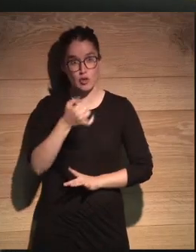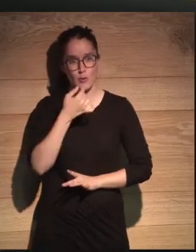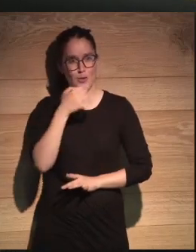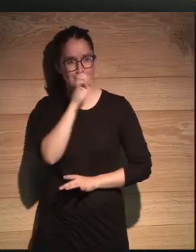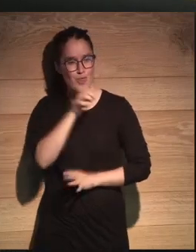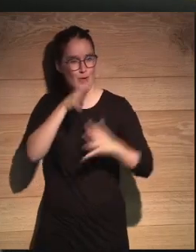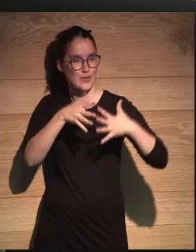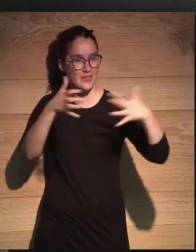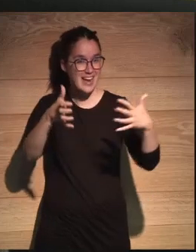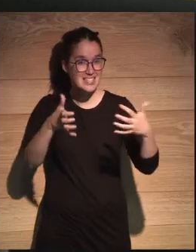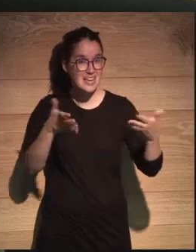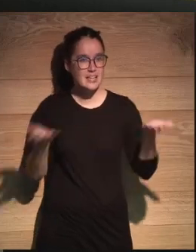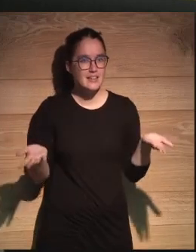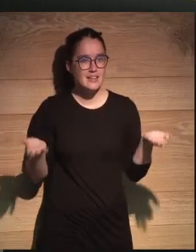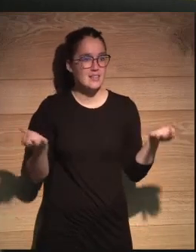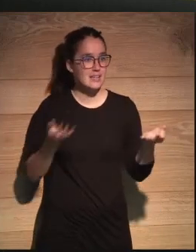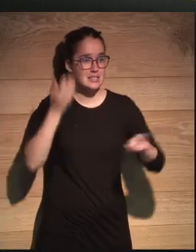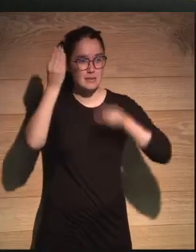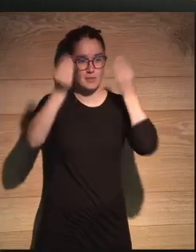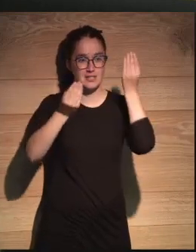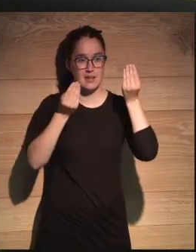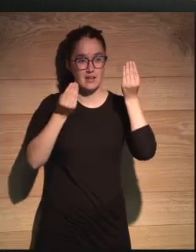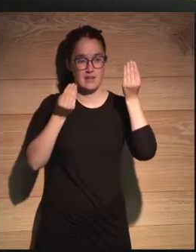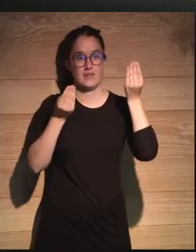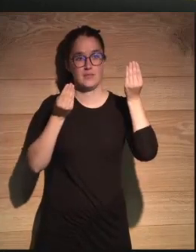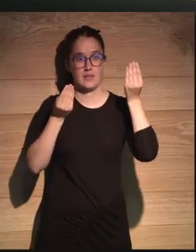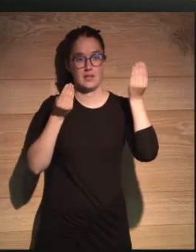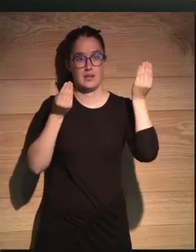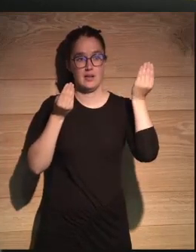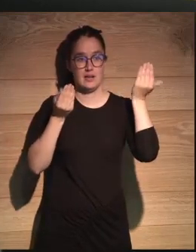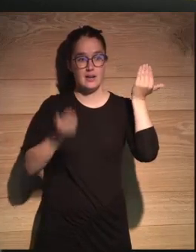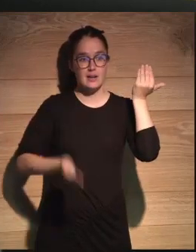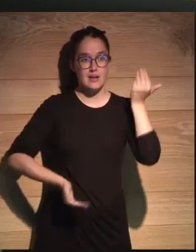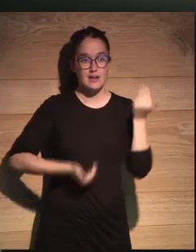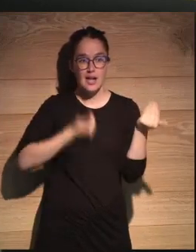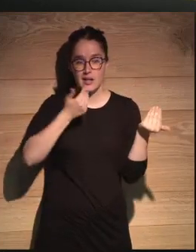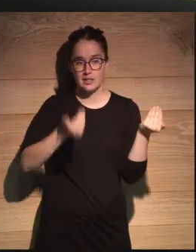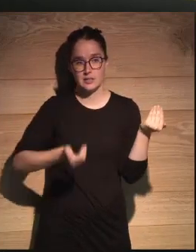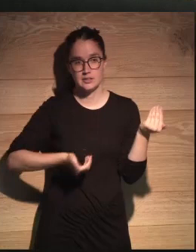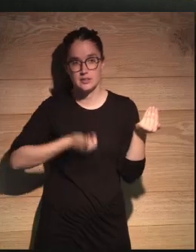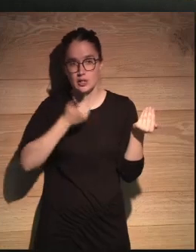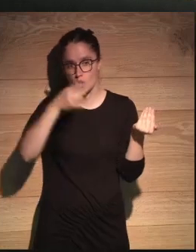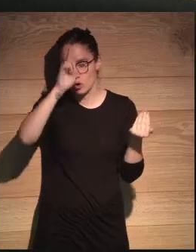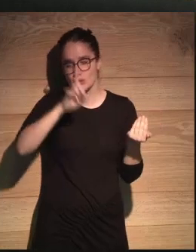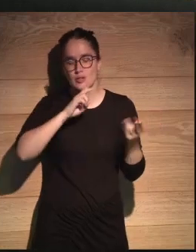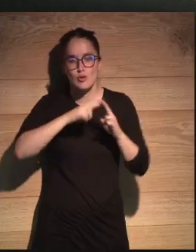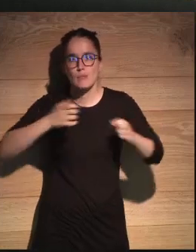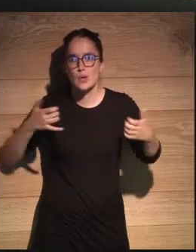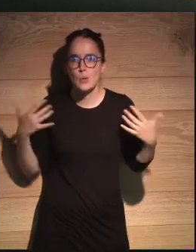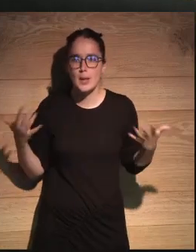canción, y tendréis que de verdad apuntaros a ese tipo de no sé cómo llamarlo,